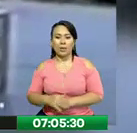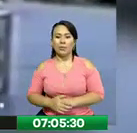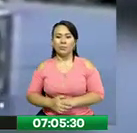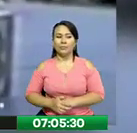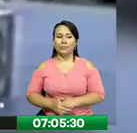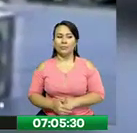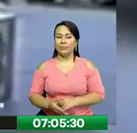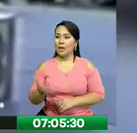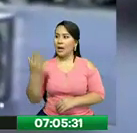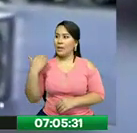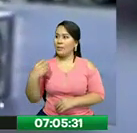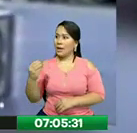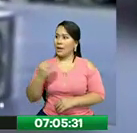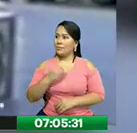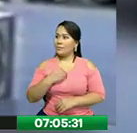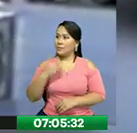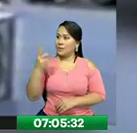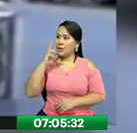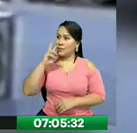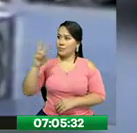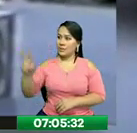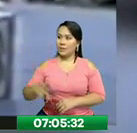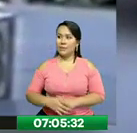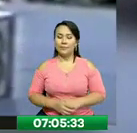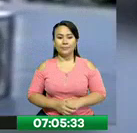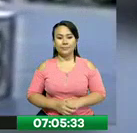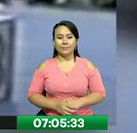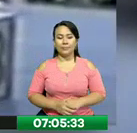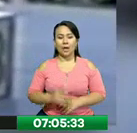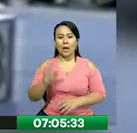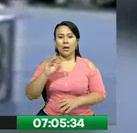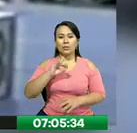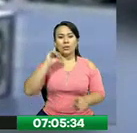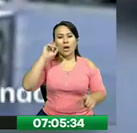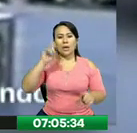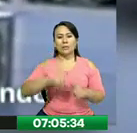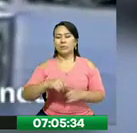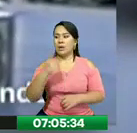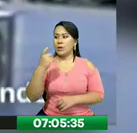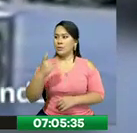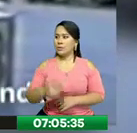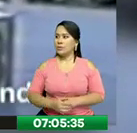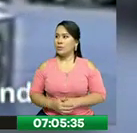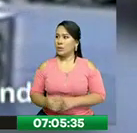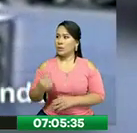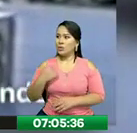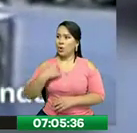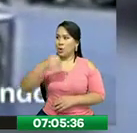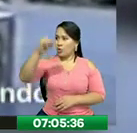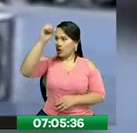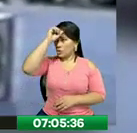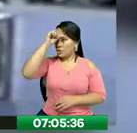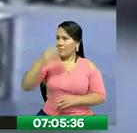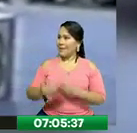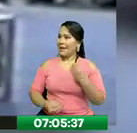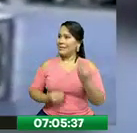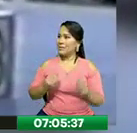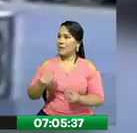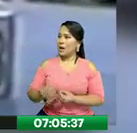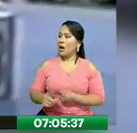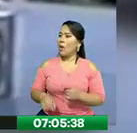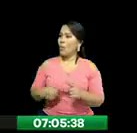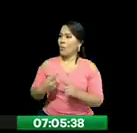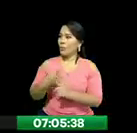8 hasta los 11 años. Yo era una niña, no sabía lo que estaba pasando.